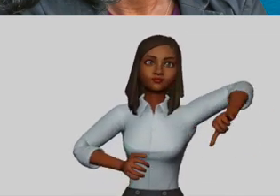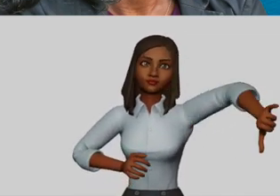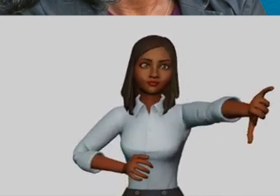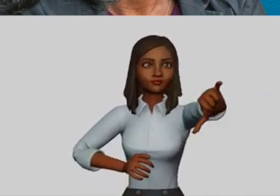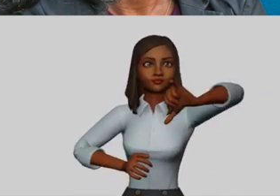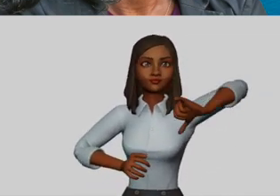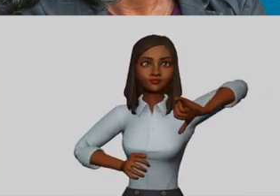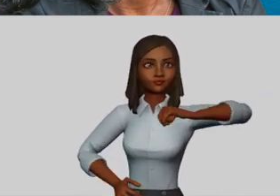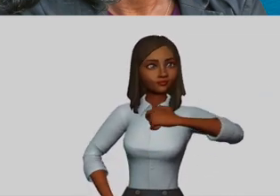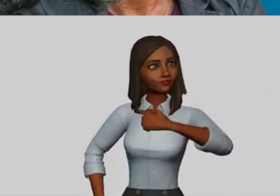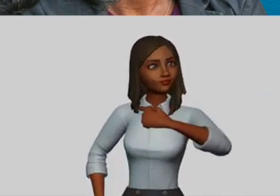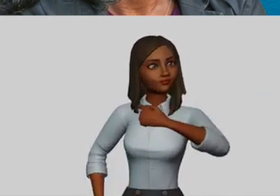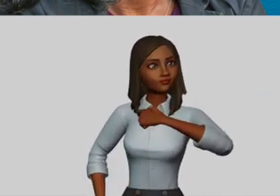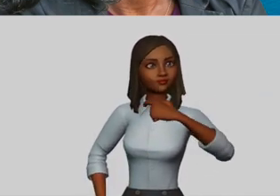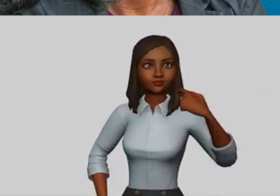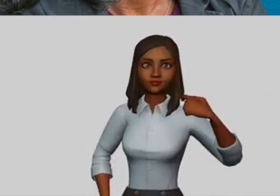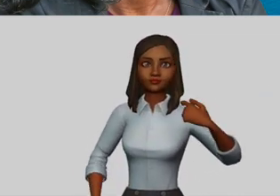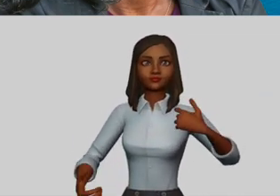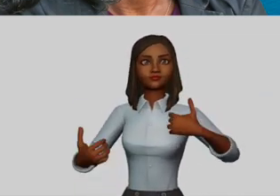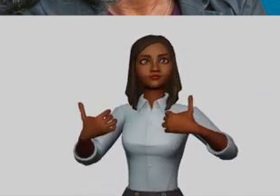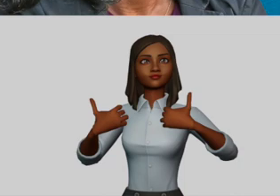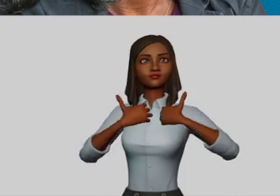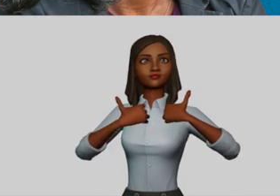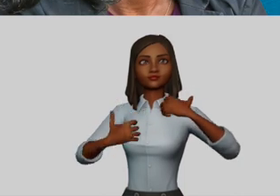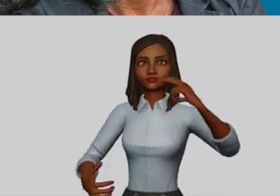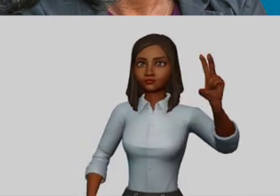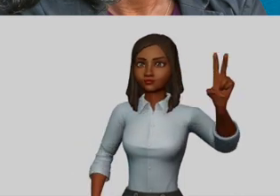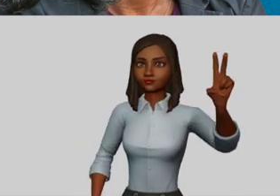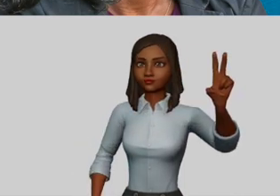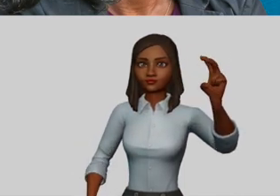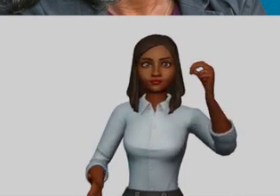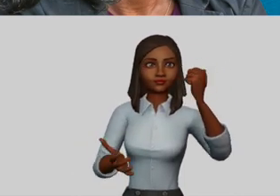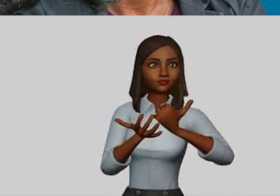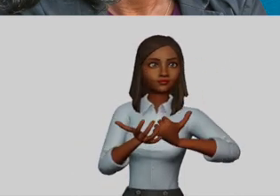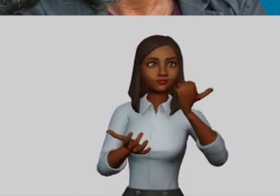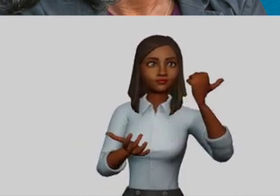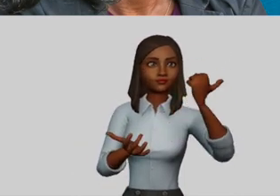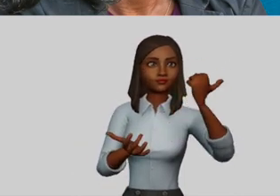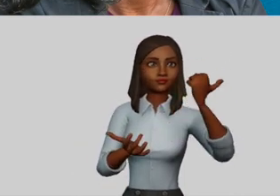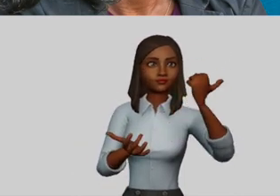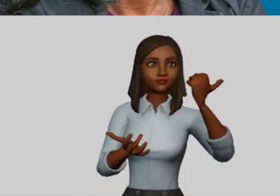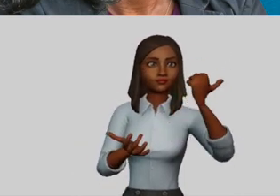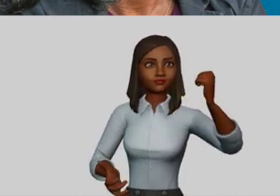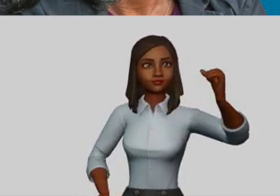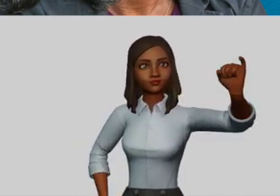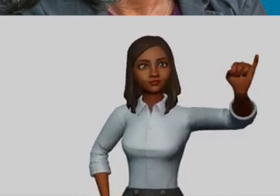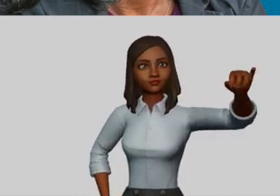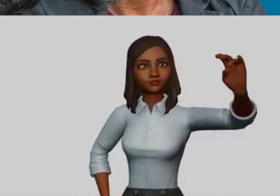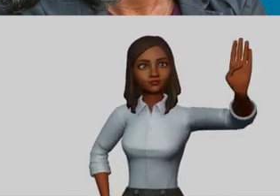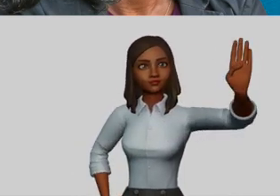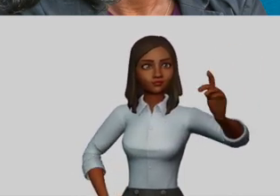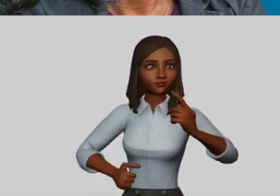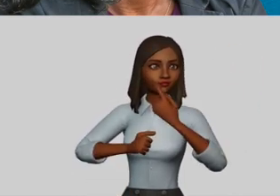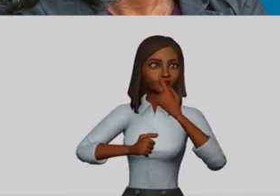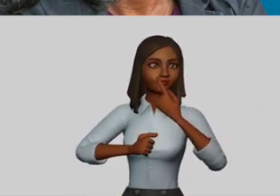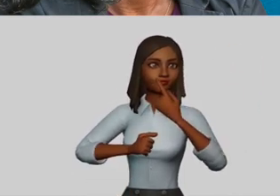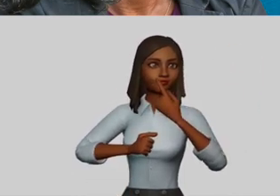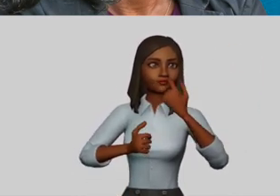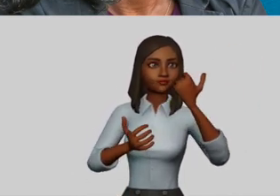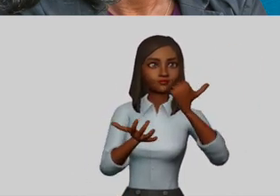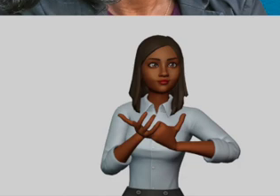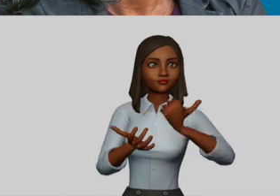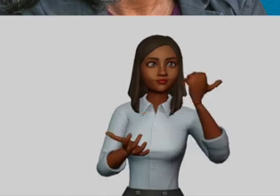verticals. Uh-huh. Porque ahora mismo estamos en un podcast.